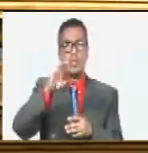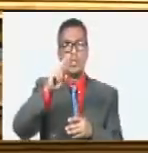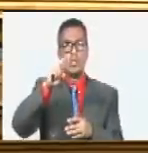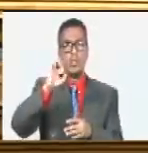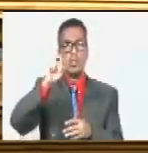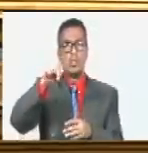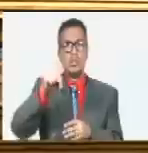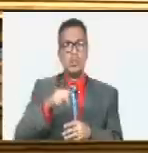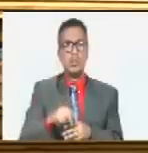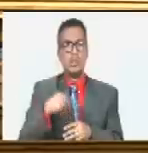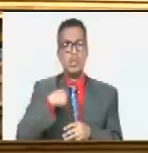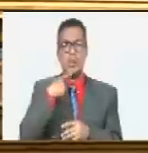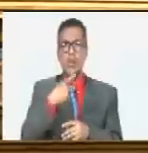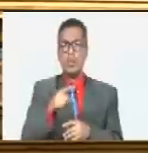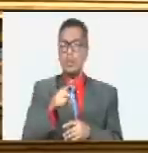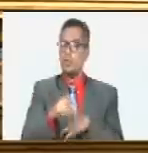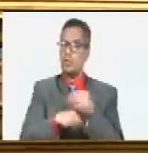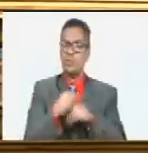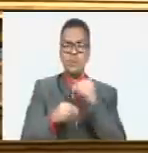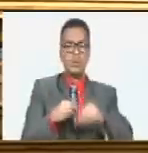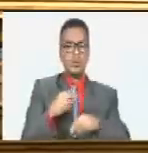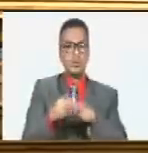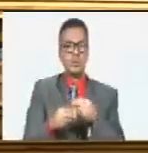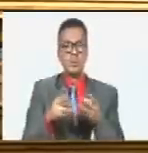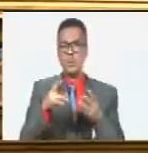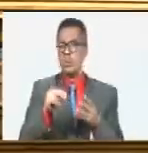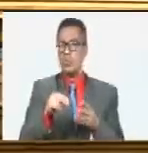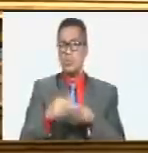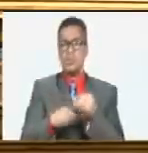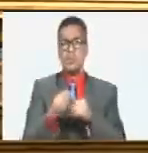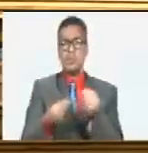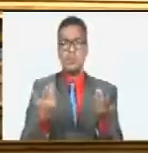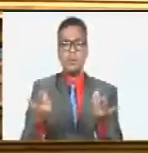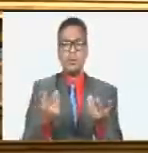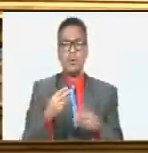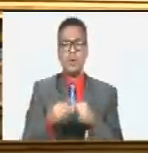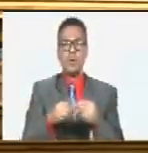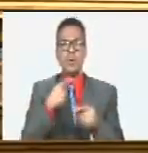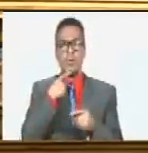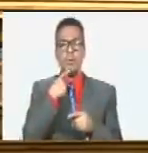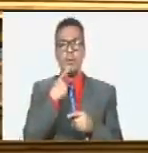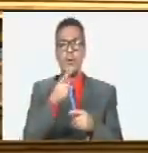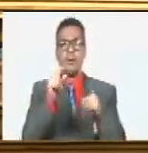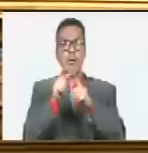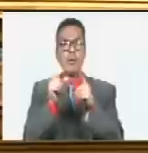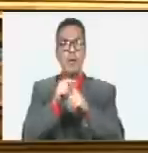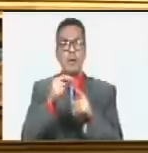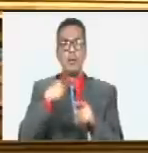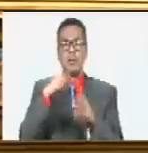Y ahora no hayan qué hacer, no hayan dónde meter las palabras que dijeron,